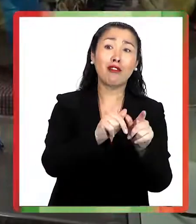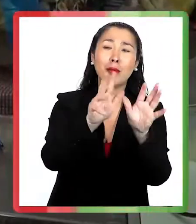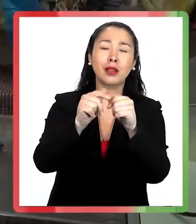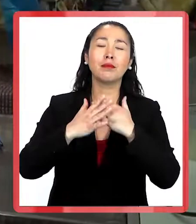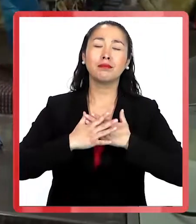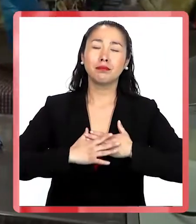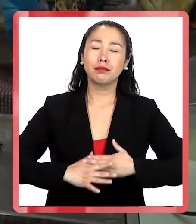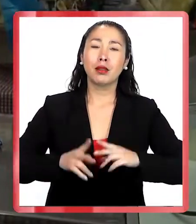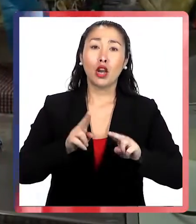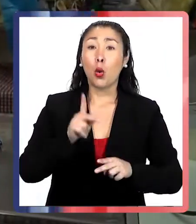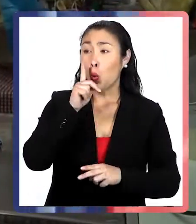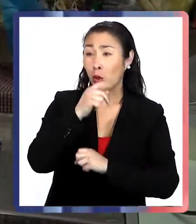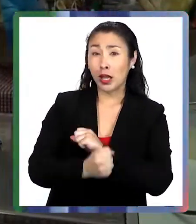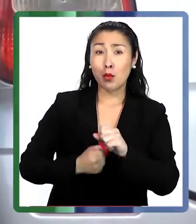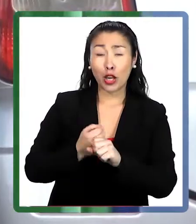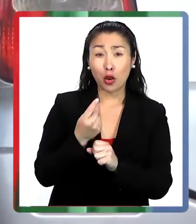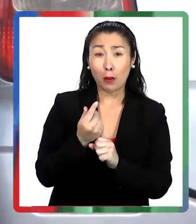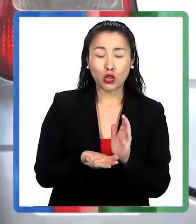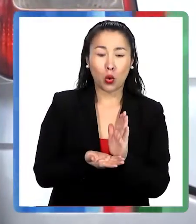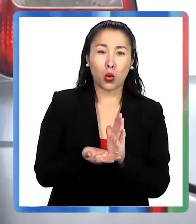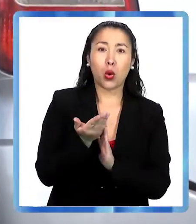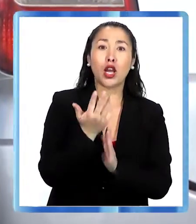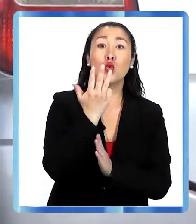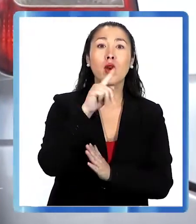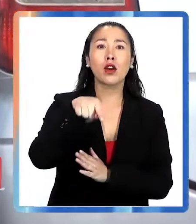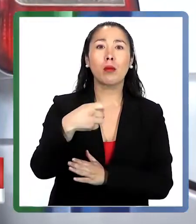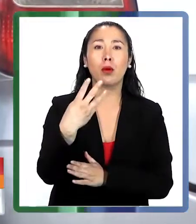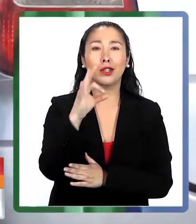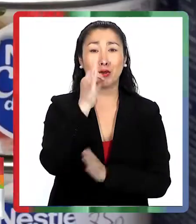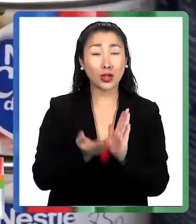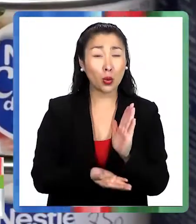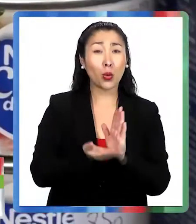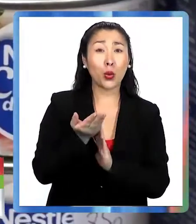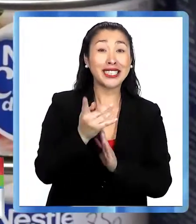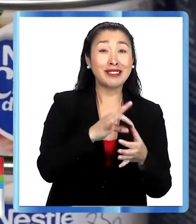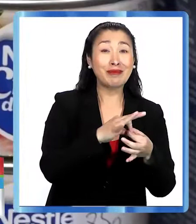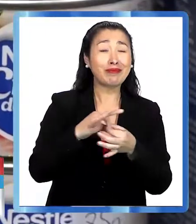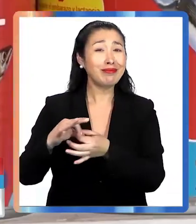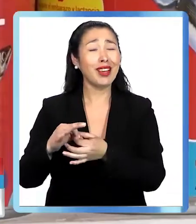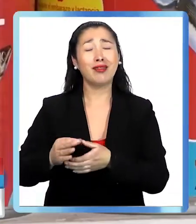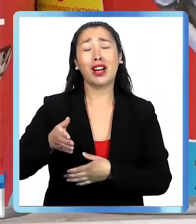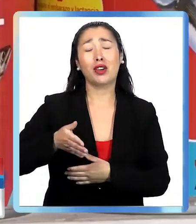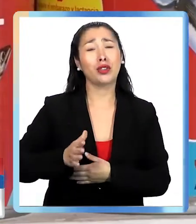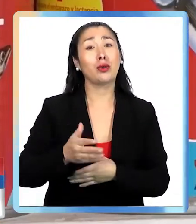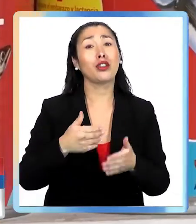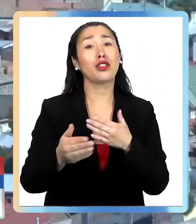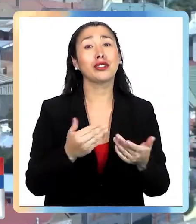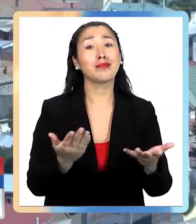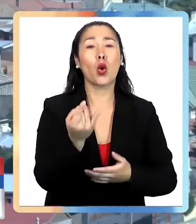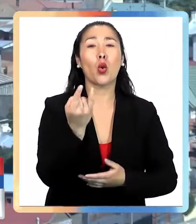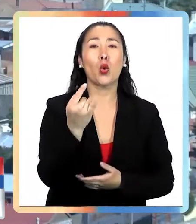familia. En el último año los precios han subido 9,4% y el efecto será devastador en la